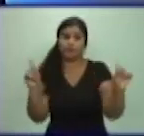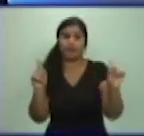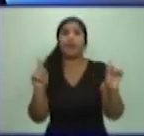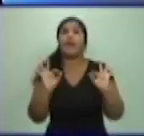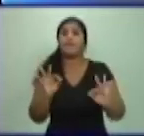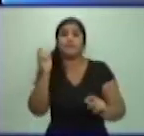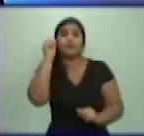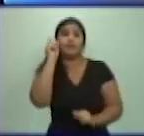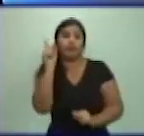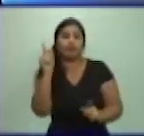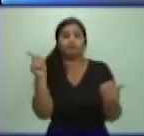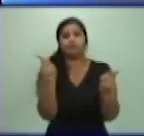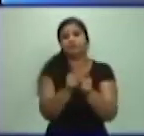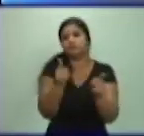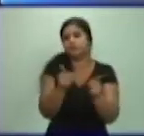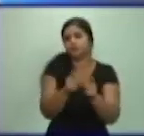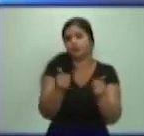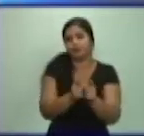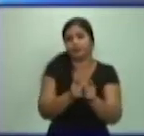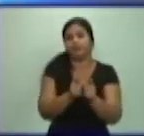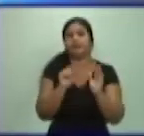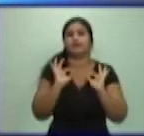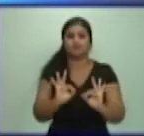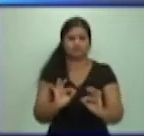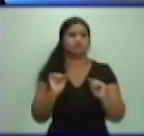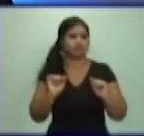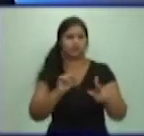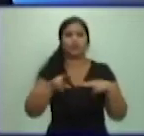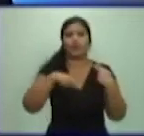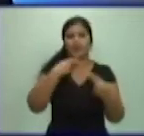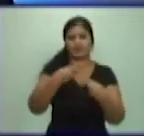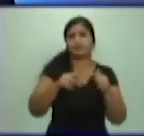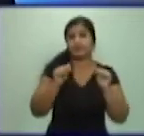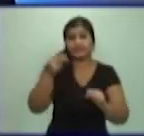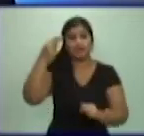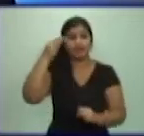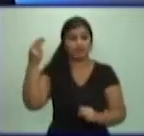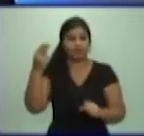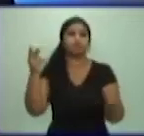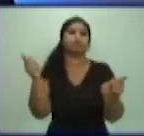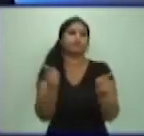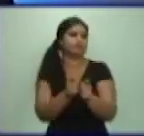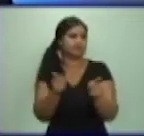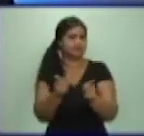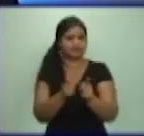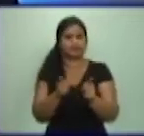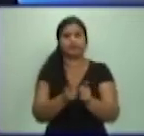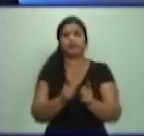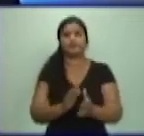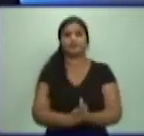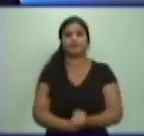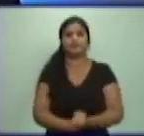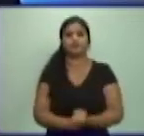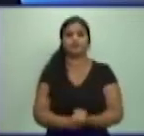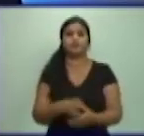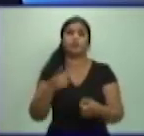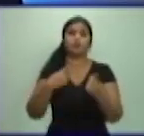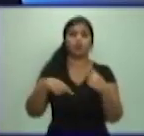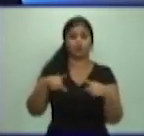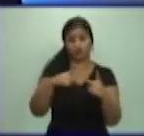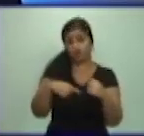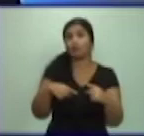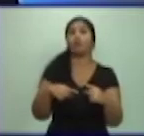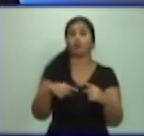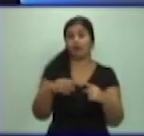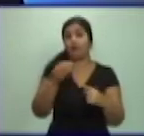capacidad de tener poder de síntesis para poder llegar a una respuesta certera. Y usted sabe que usted puede resumir la idea central